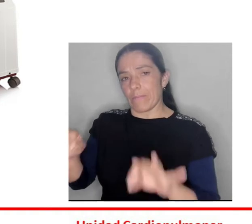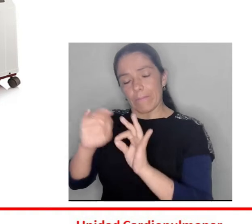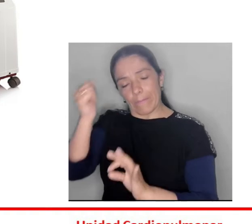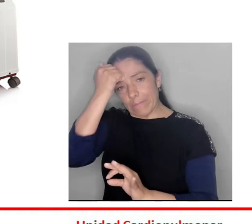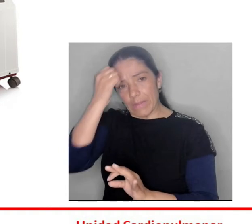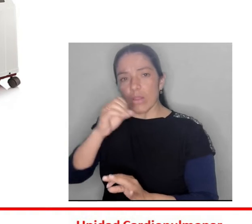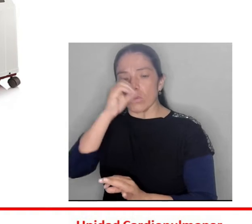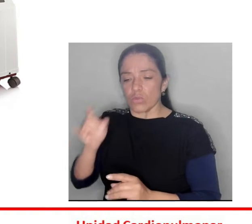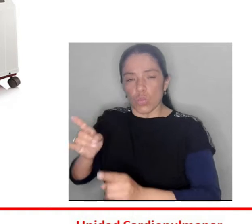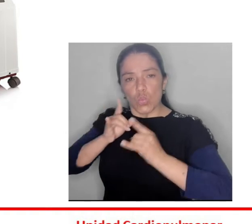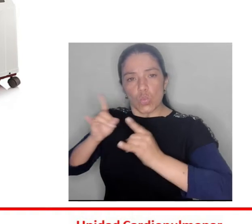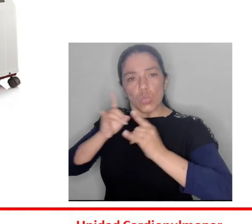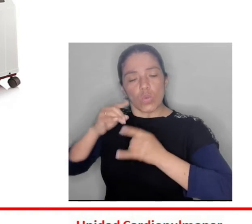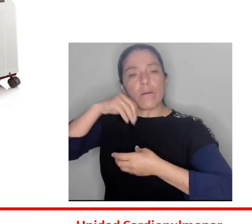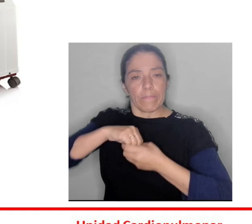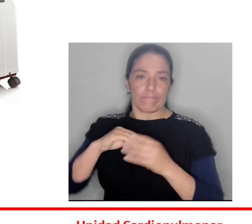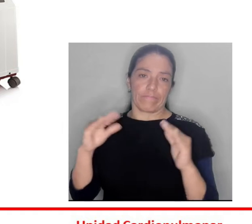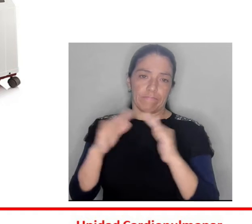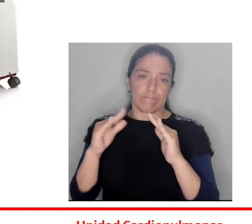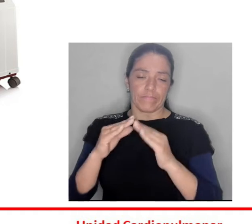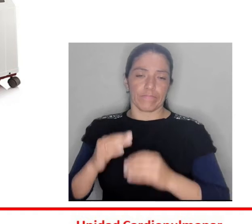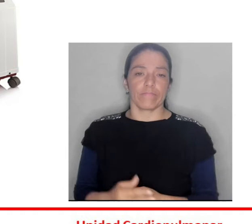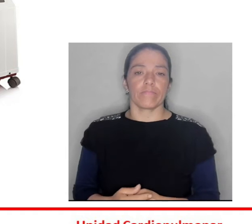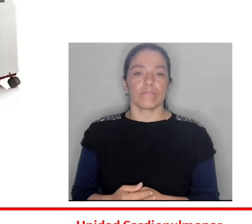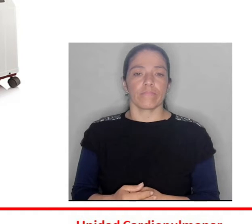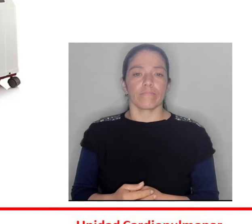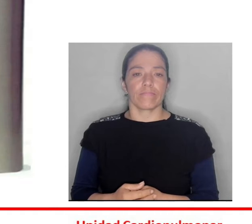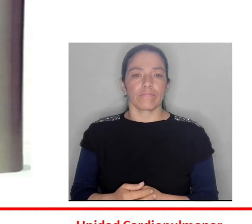principal fuente de oxígeno de uso en casa.